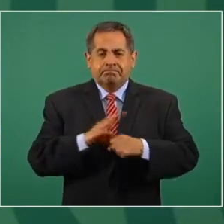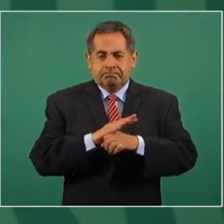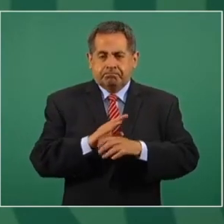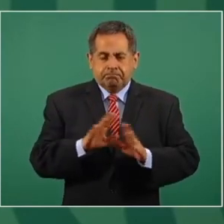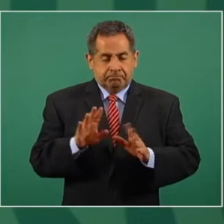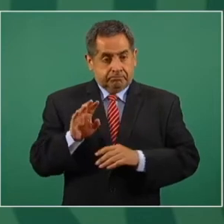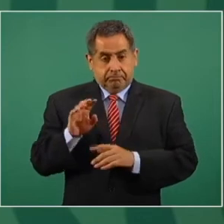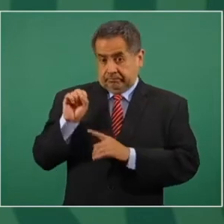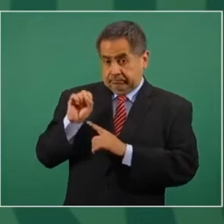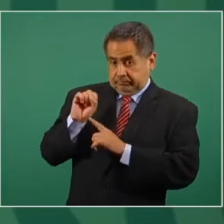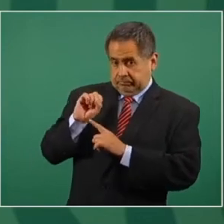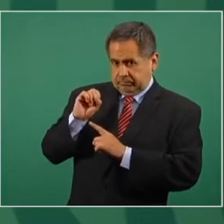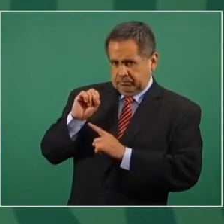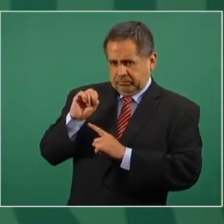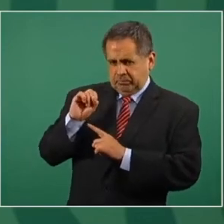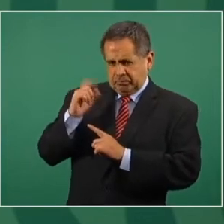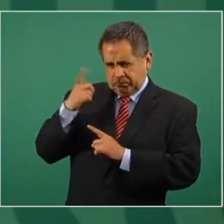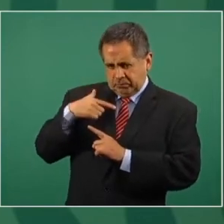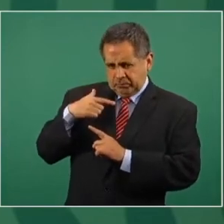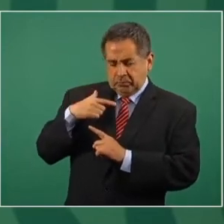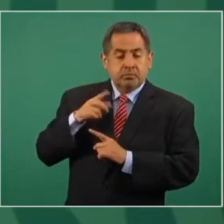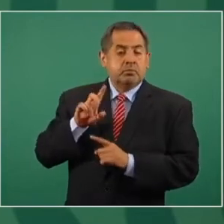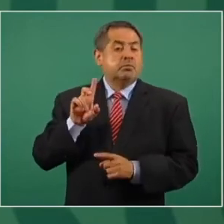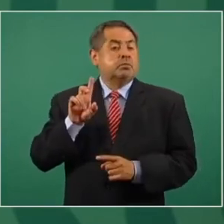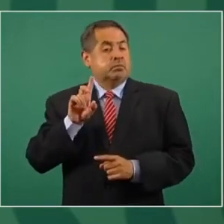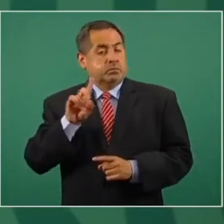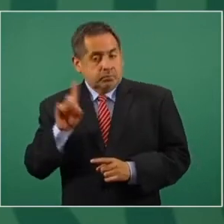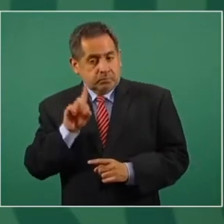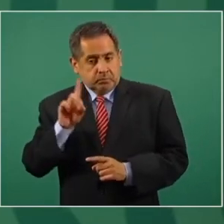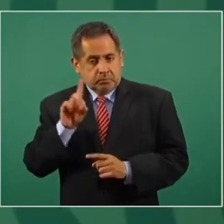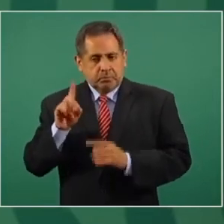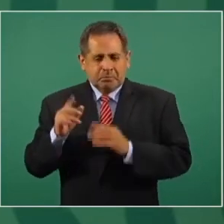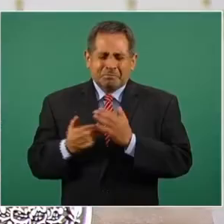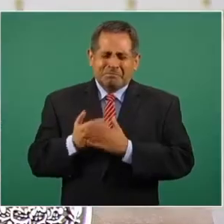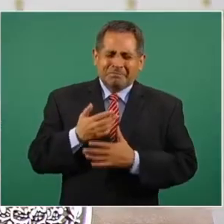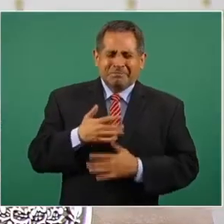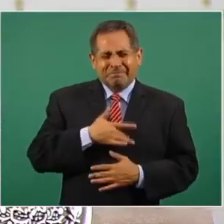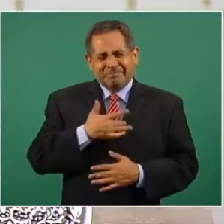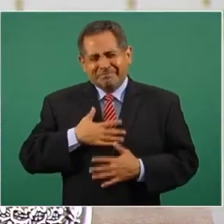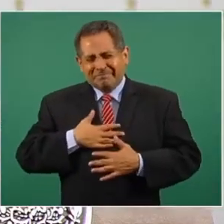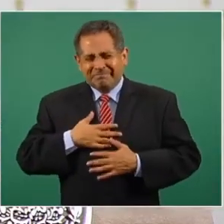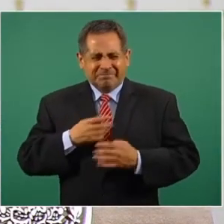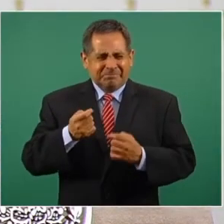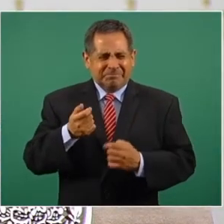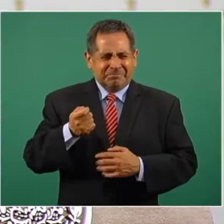noche tuve un poco de malestar. El domingo también